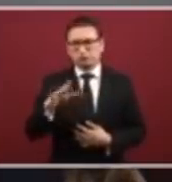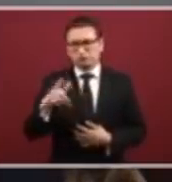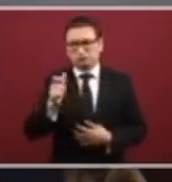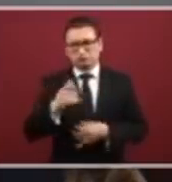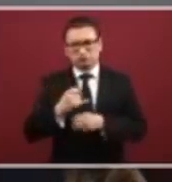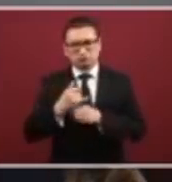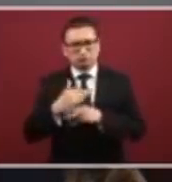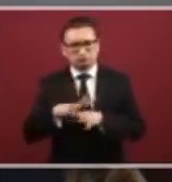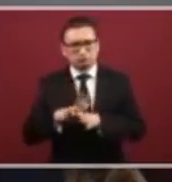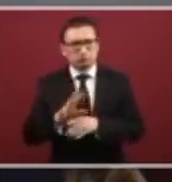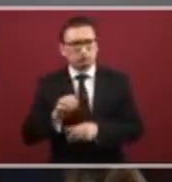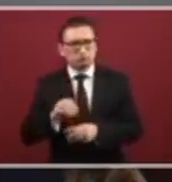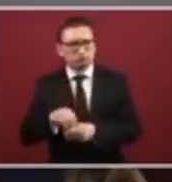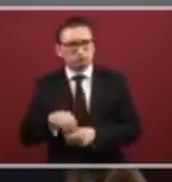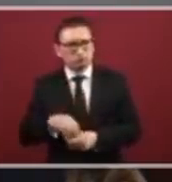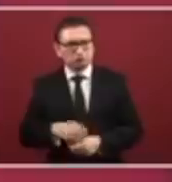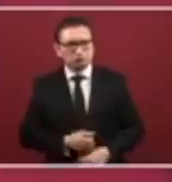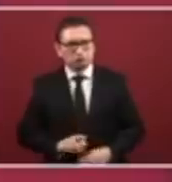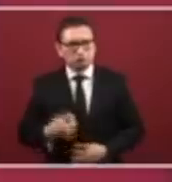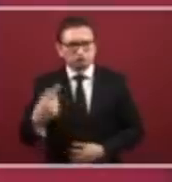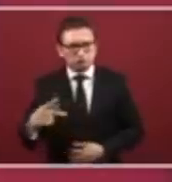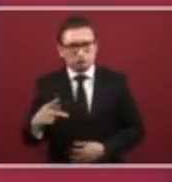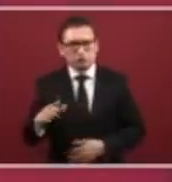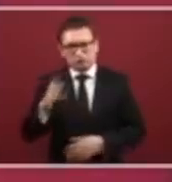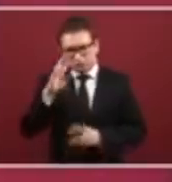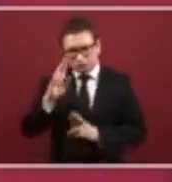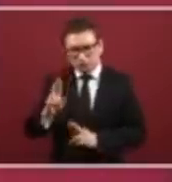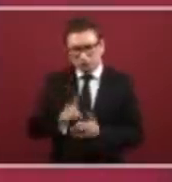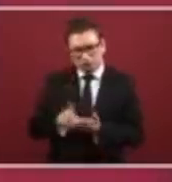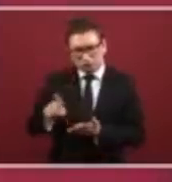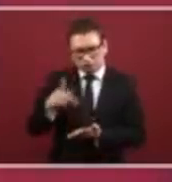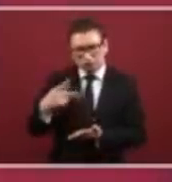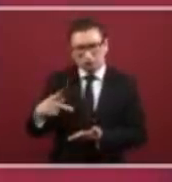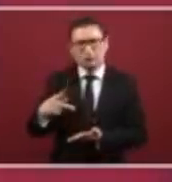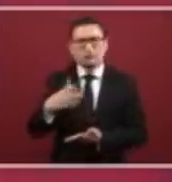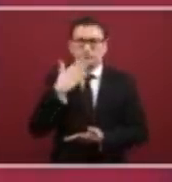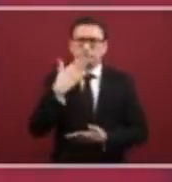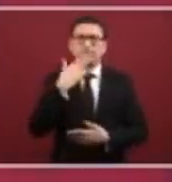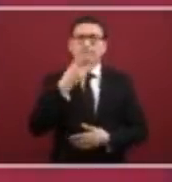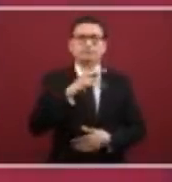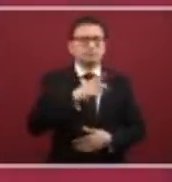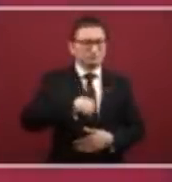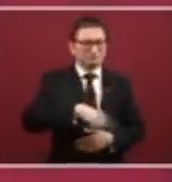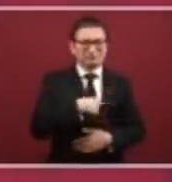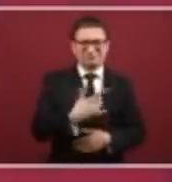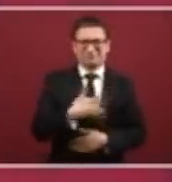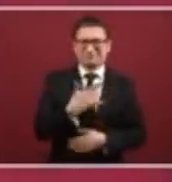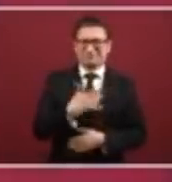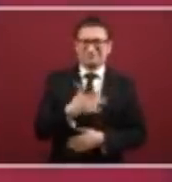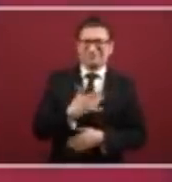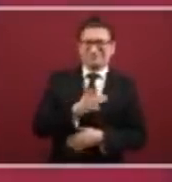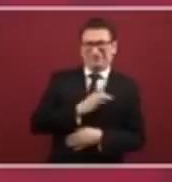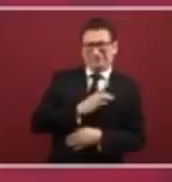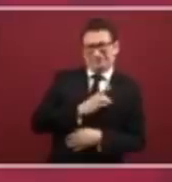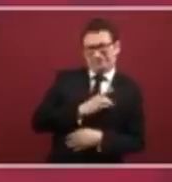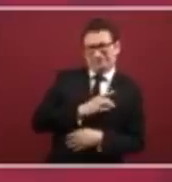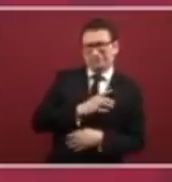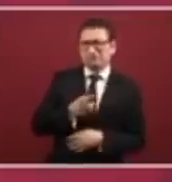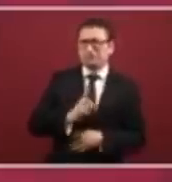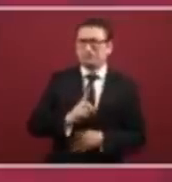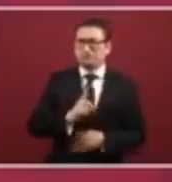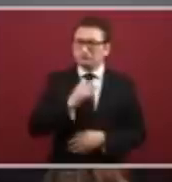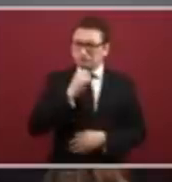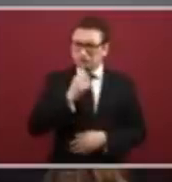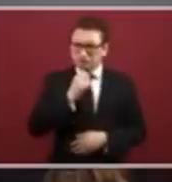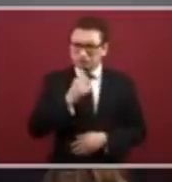no tenemos nada que temer. Sí, nada. Hacer los